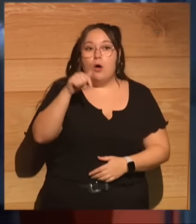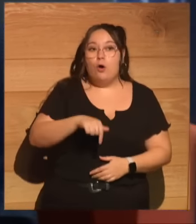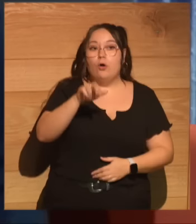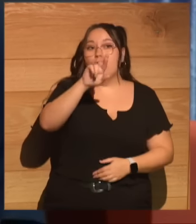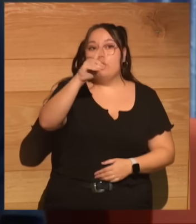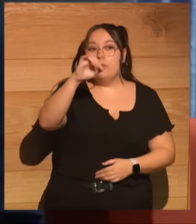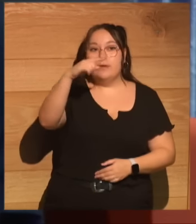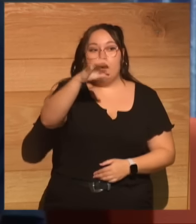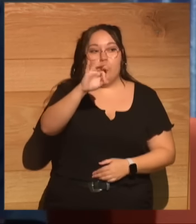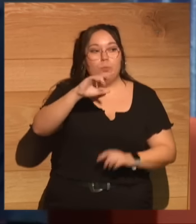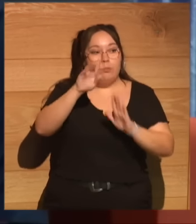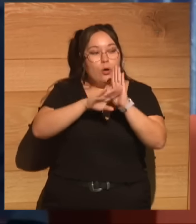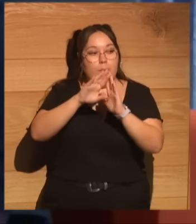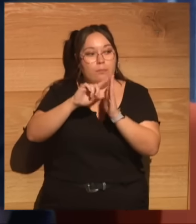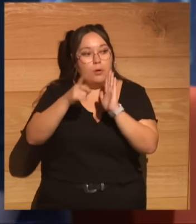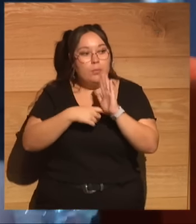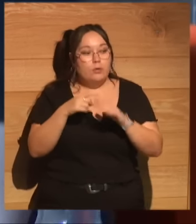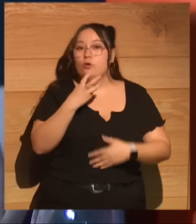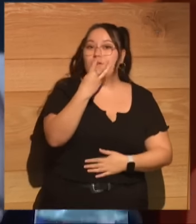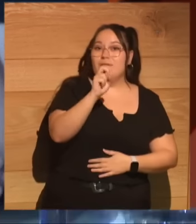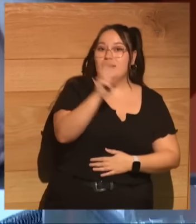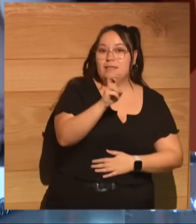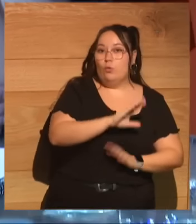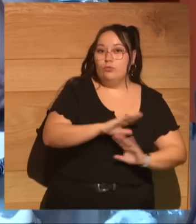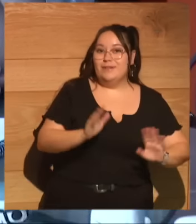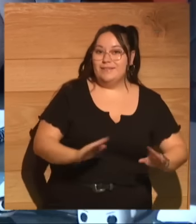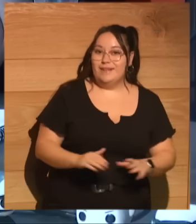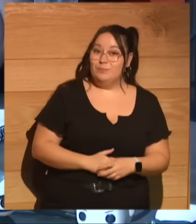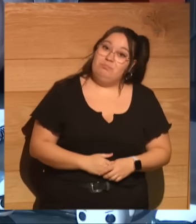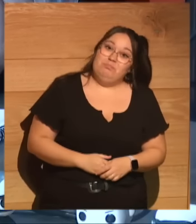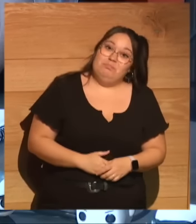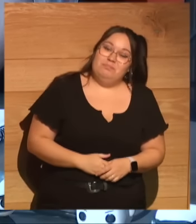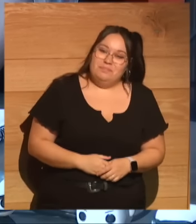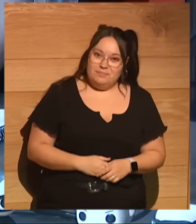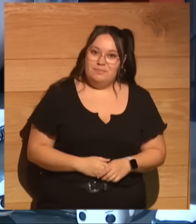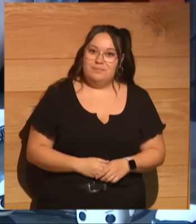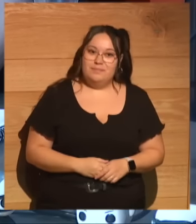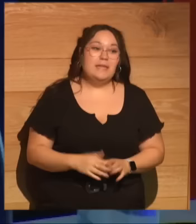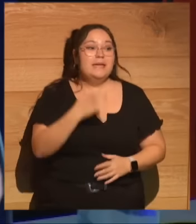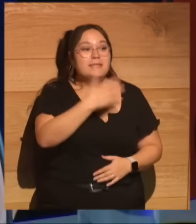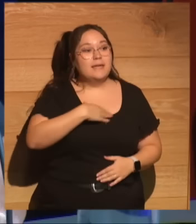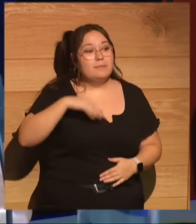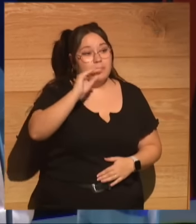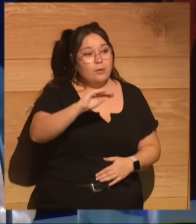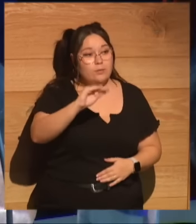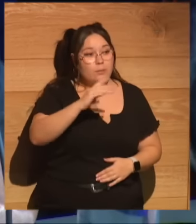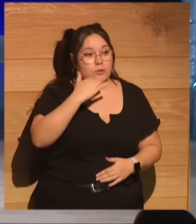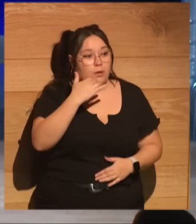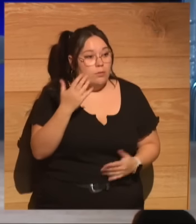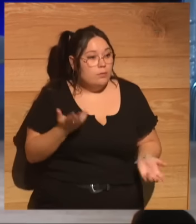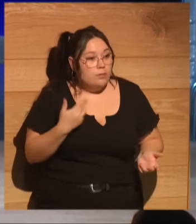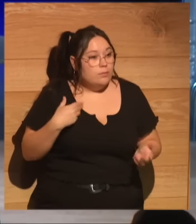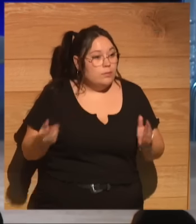os hacemos un programa entero y a mí, pues me jodo con estos 30 segundos, pero. Bueno. Oye, si queréis, le preguntamos a Marco algo